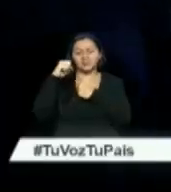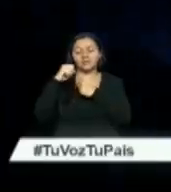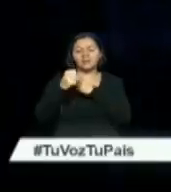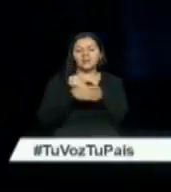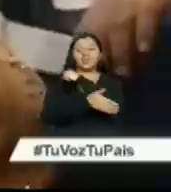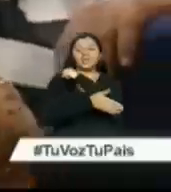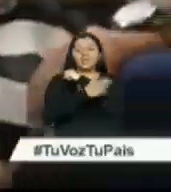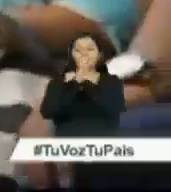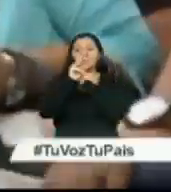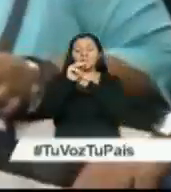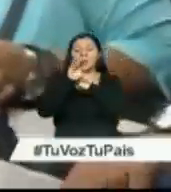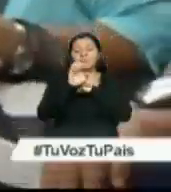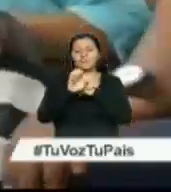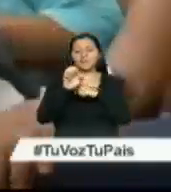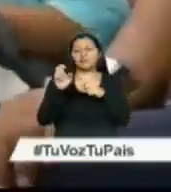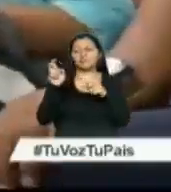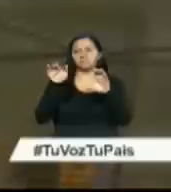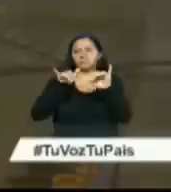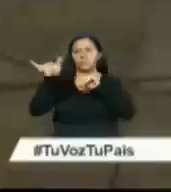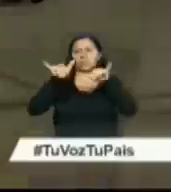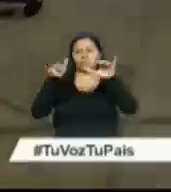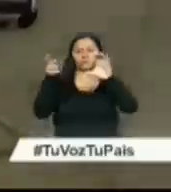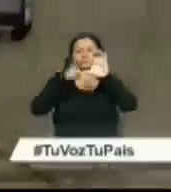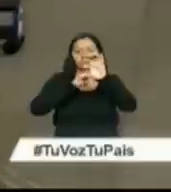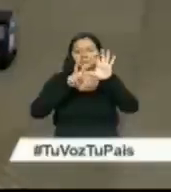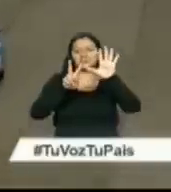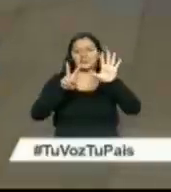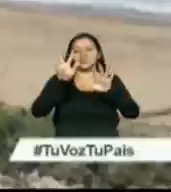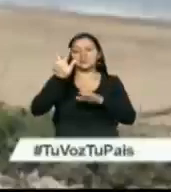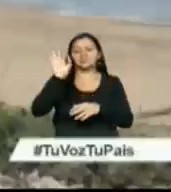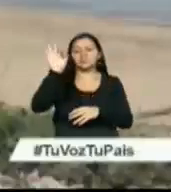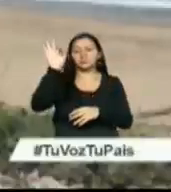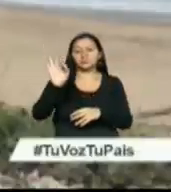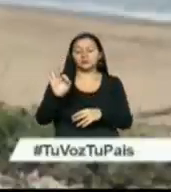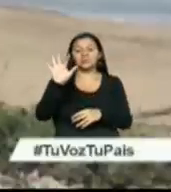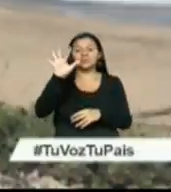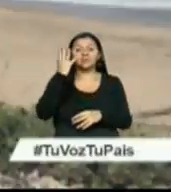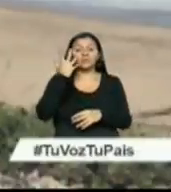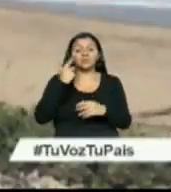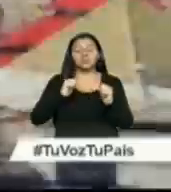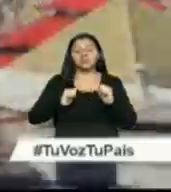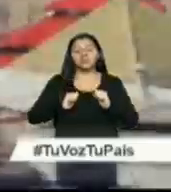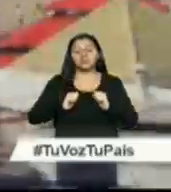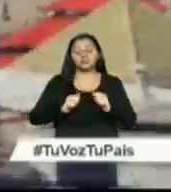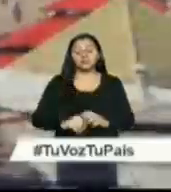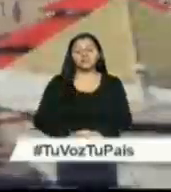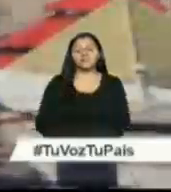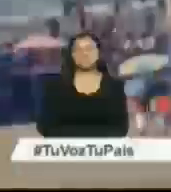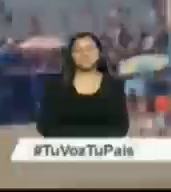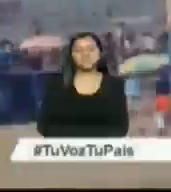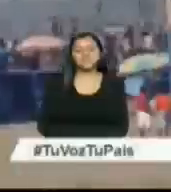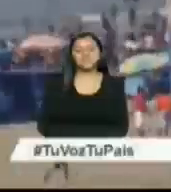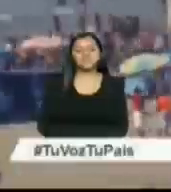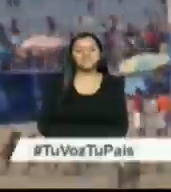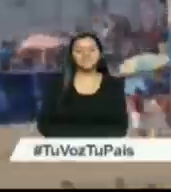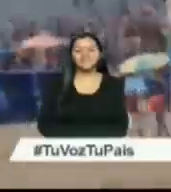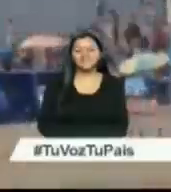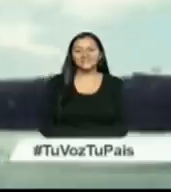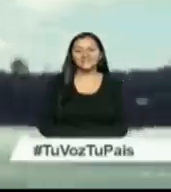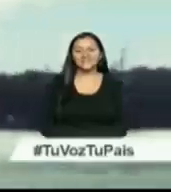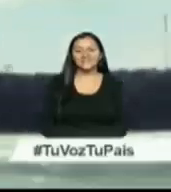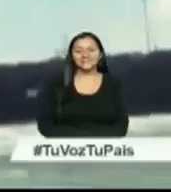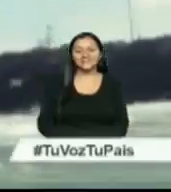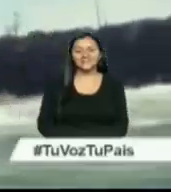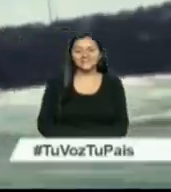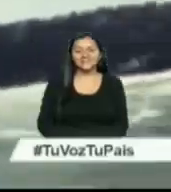ocupación promedio del 73% durante los 5 días de asueto. En Quito, Víctor Fernando Bravo, Noticiero